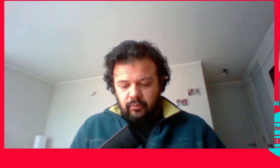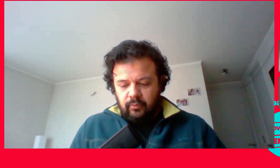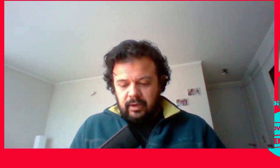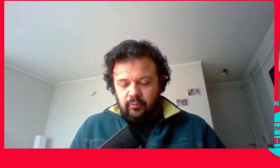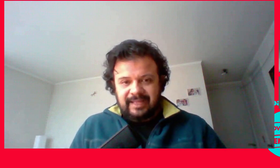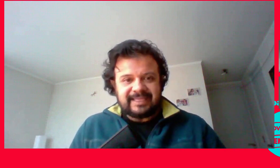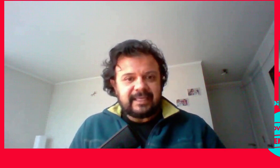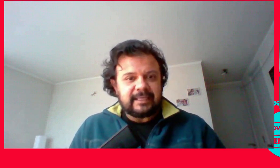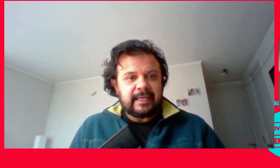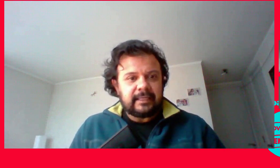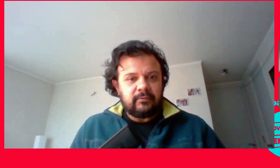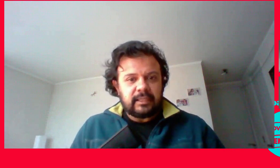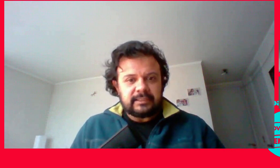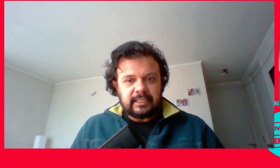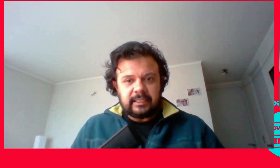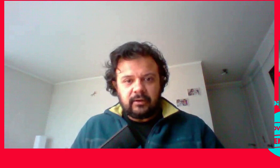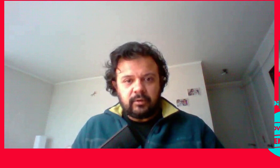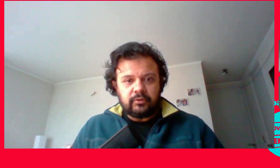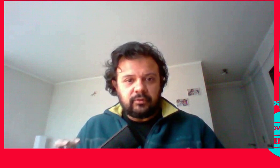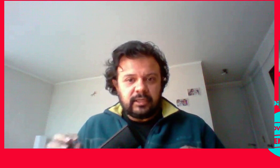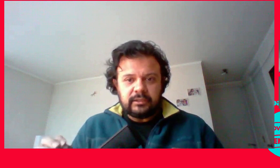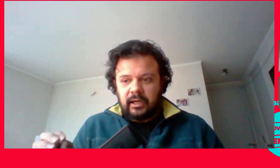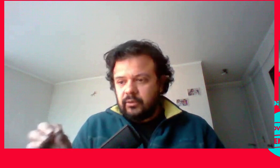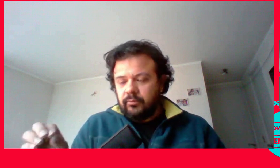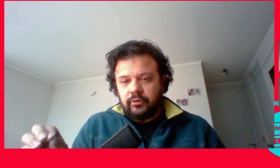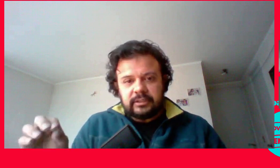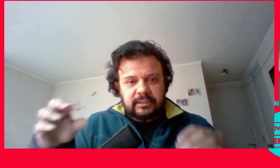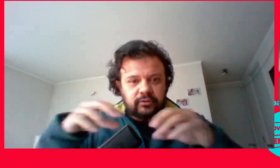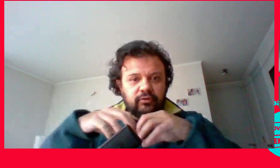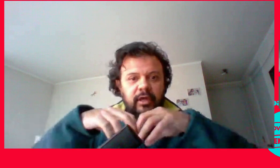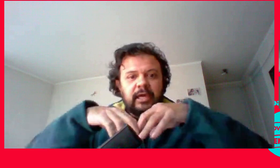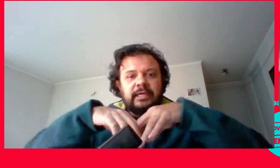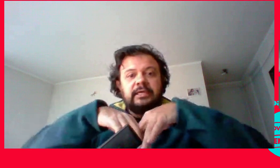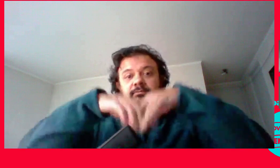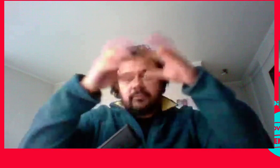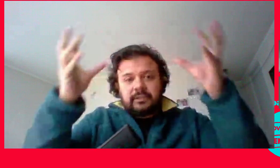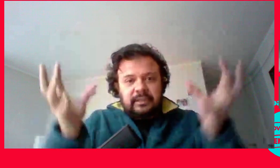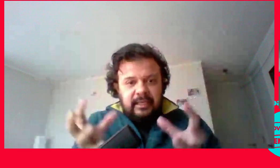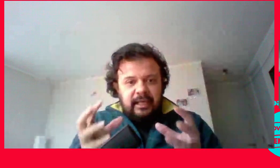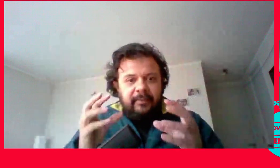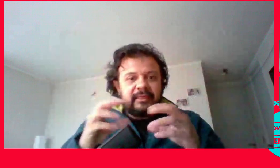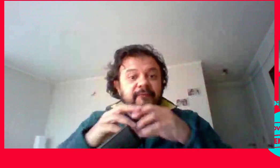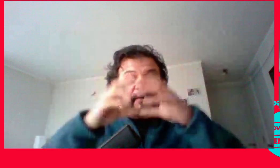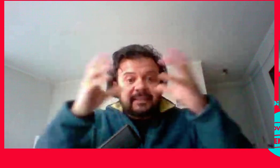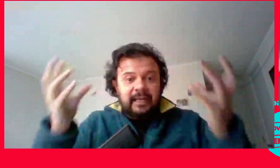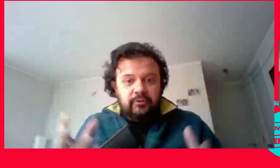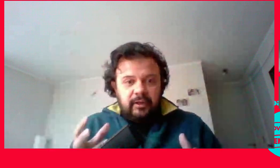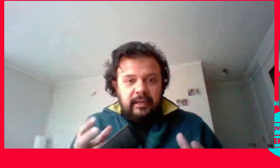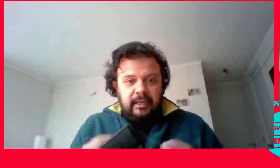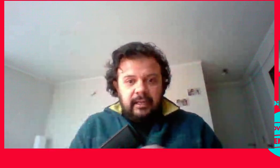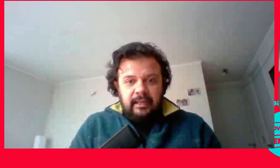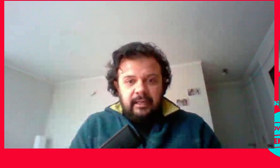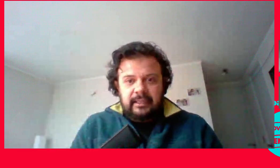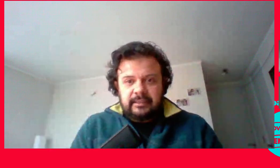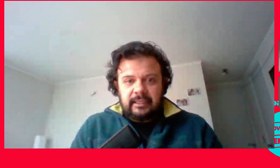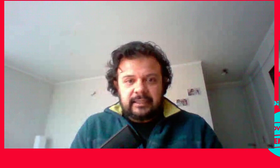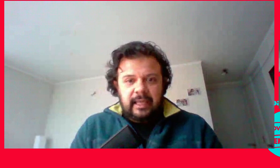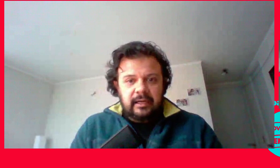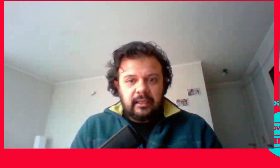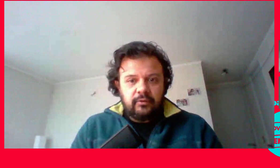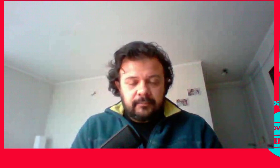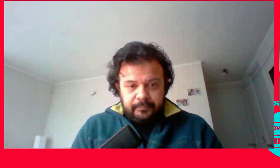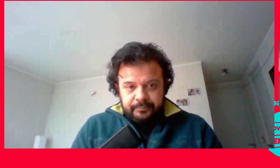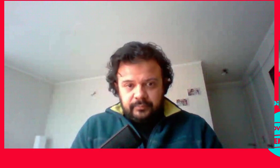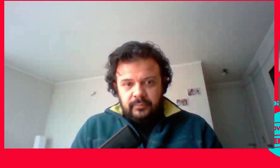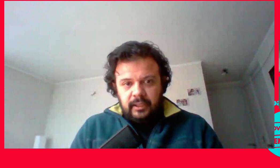tengan una tasa de ataque. Una tasa de ataque es cuando entra en un brote, ¿cierto?, y es capaz de infectar a toda la gente que